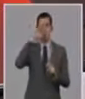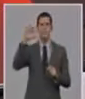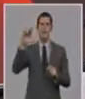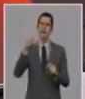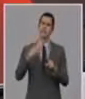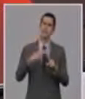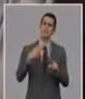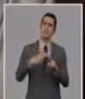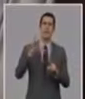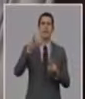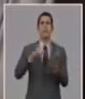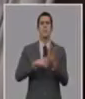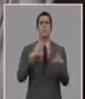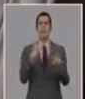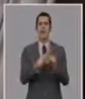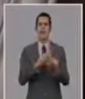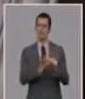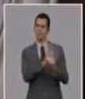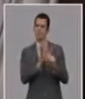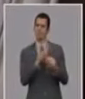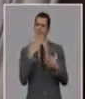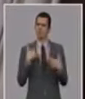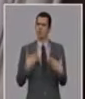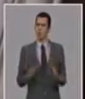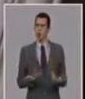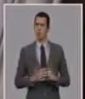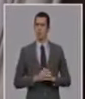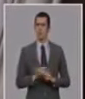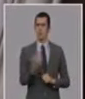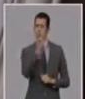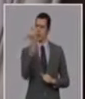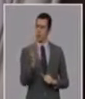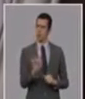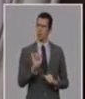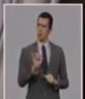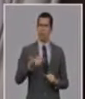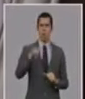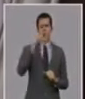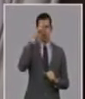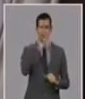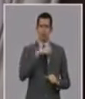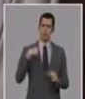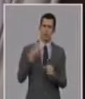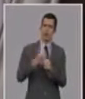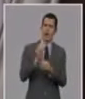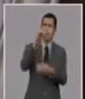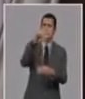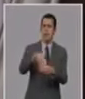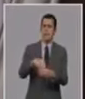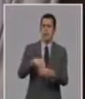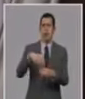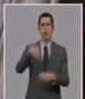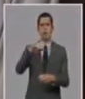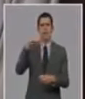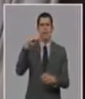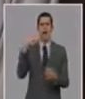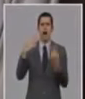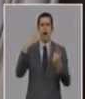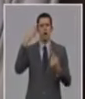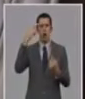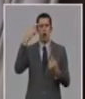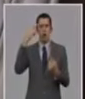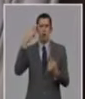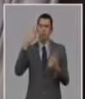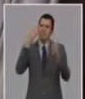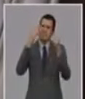Cobrí. ¿Deja la COVID-19 en la experiencia de ustedes secuelas duraderas en los enfermos de este padecimiento? ¿Qué